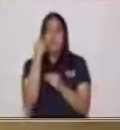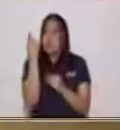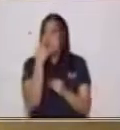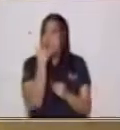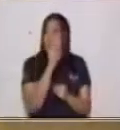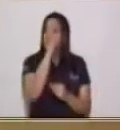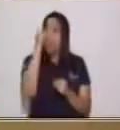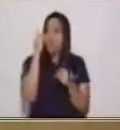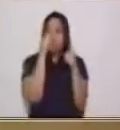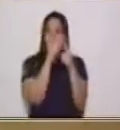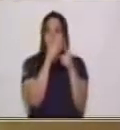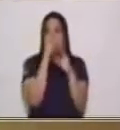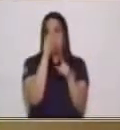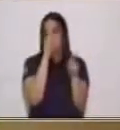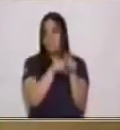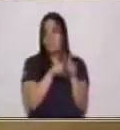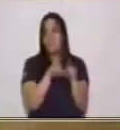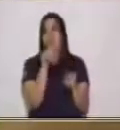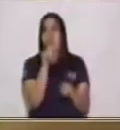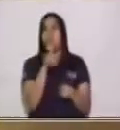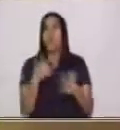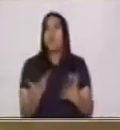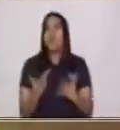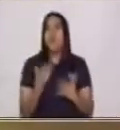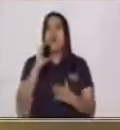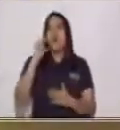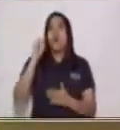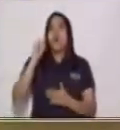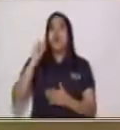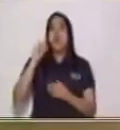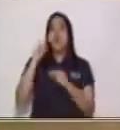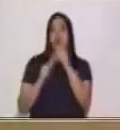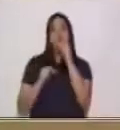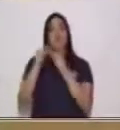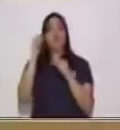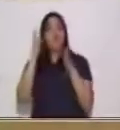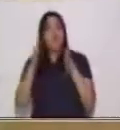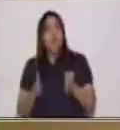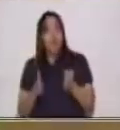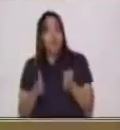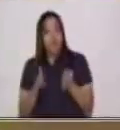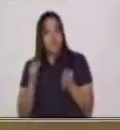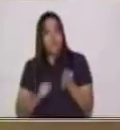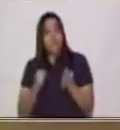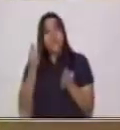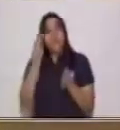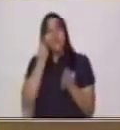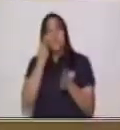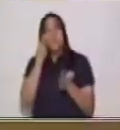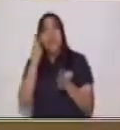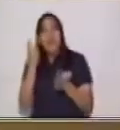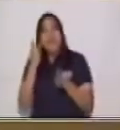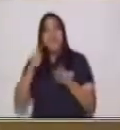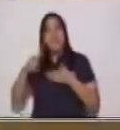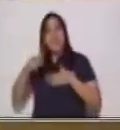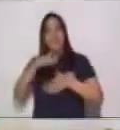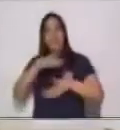otra derivación de esa palabra, encontramos constructor. Entonces, en esta parte está la combinación